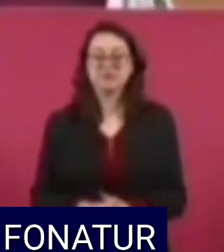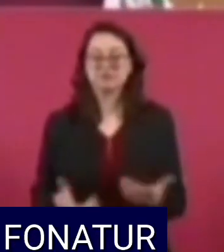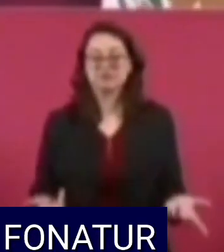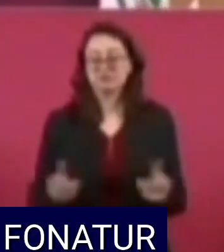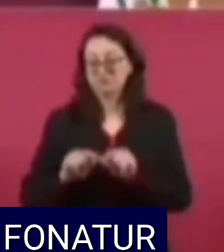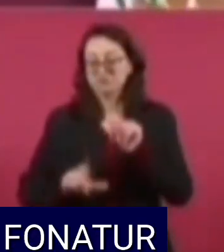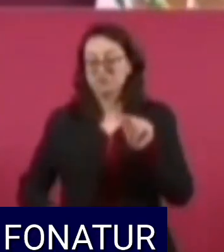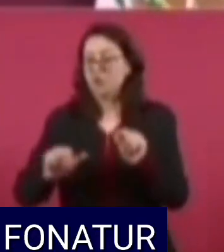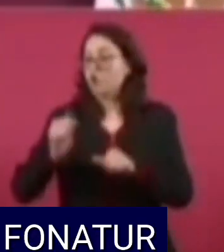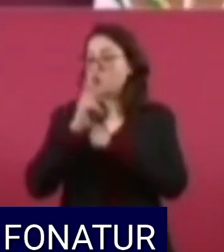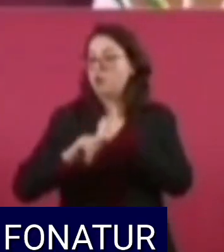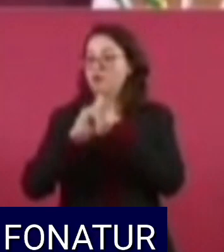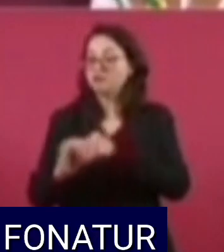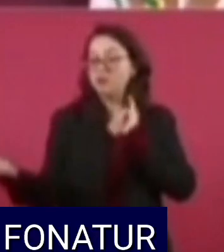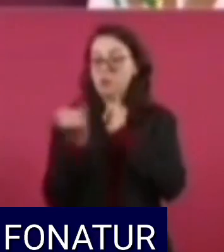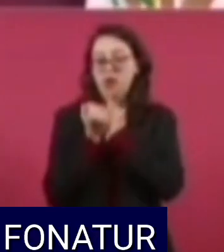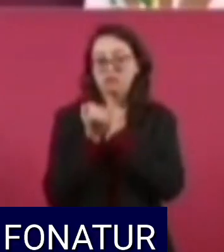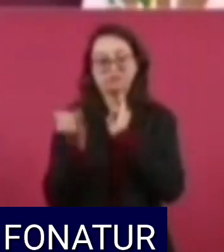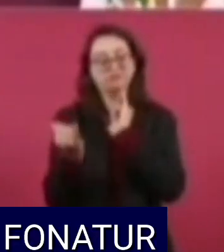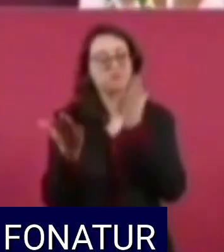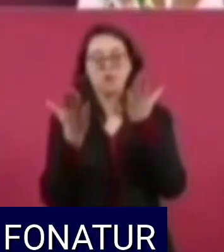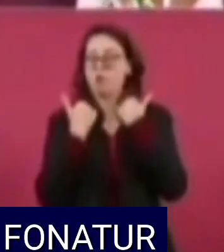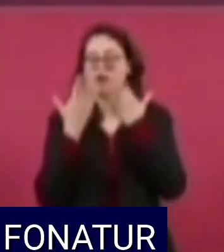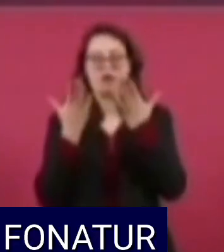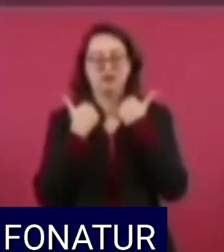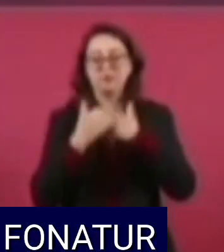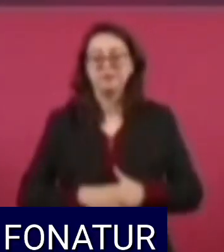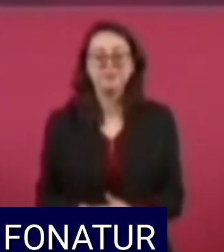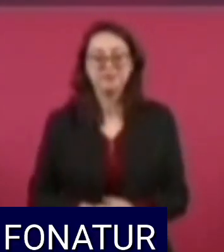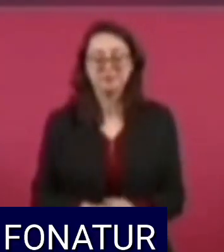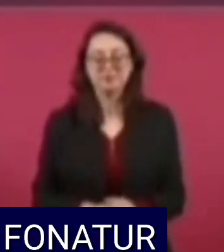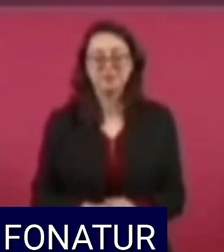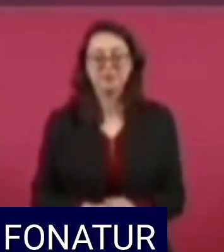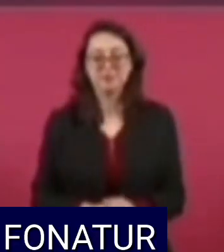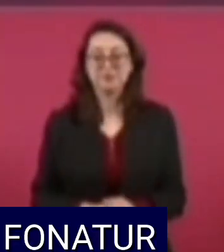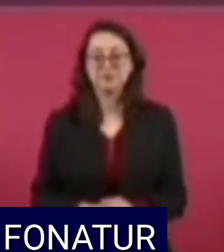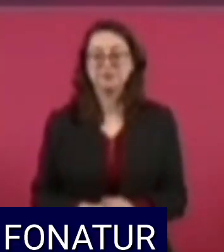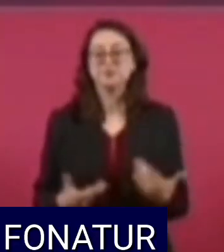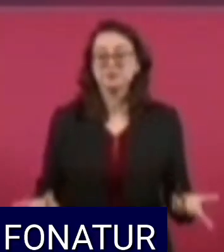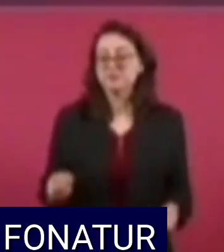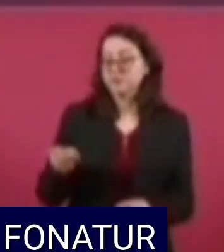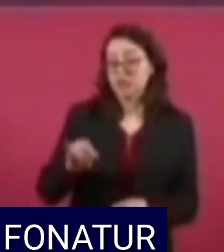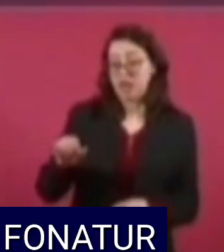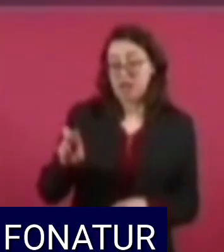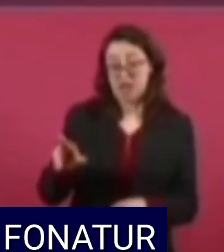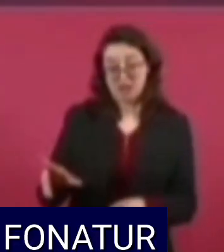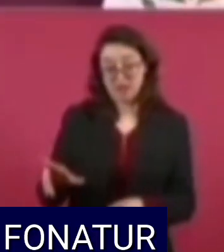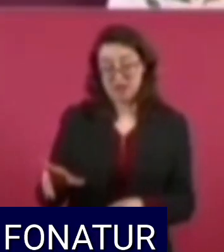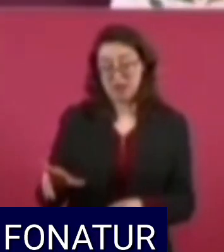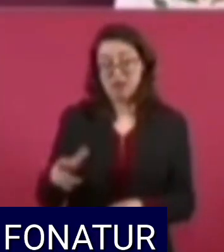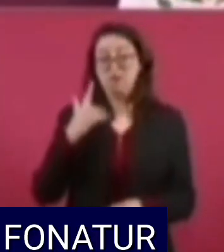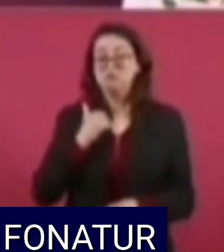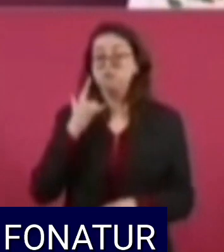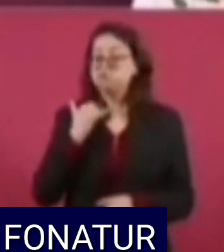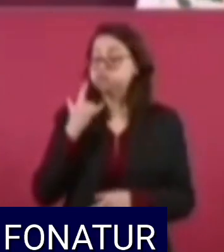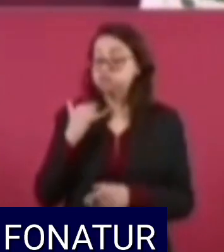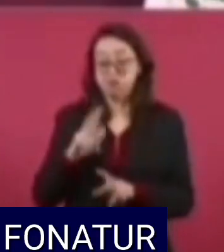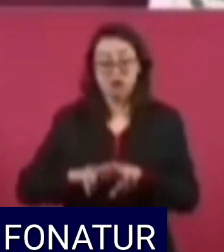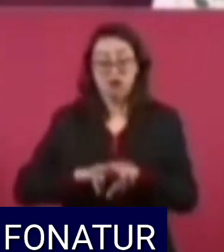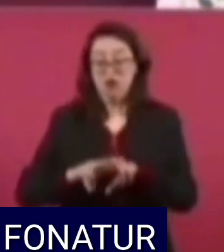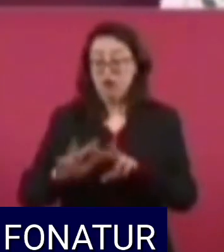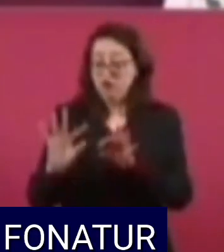no hay dos en el mundo. Entonces, Javier, pues ya cierra un ciclo,